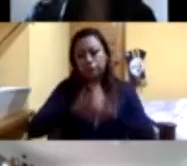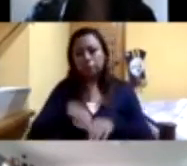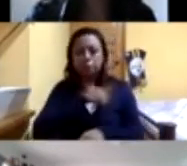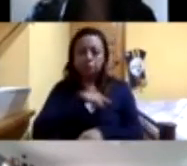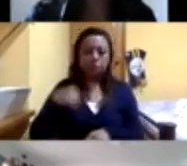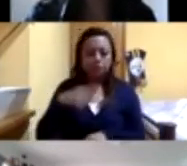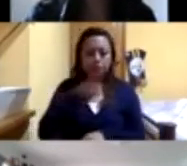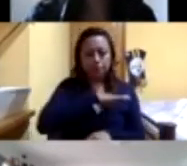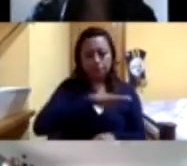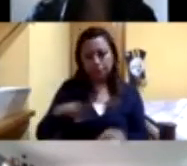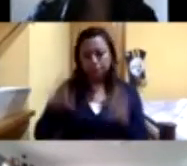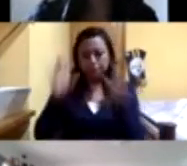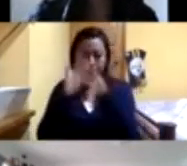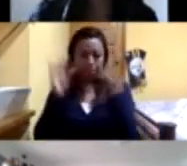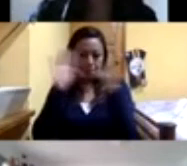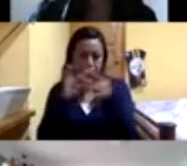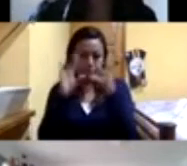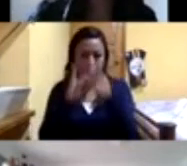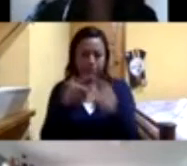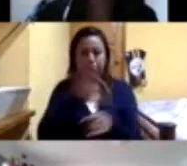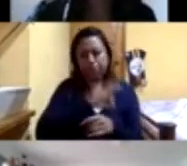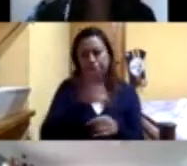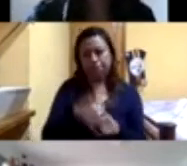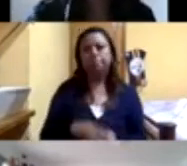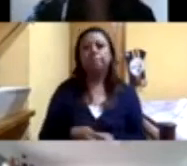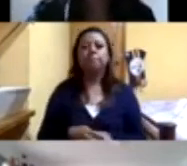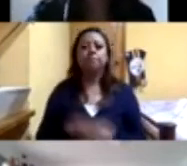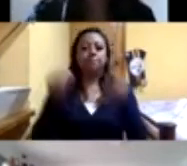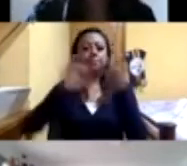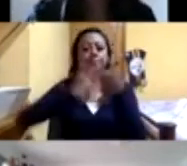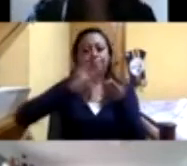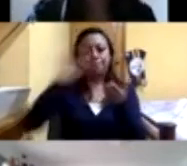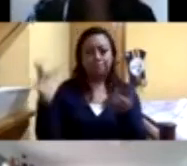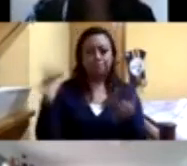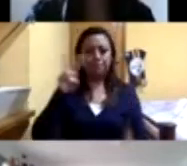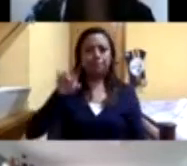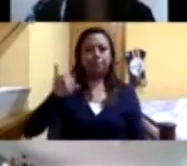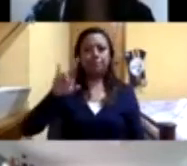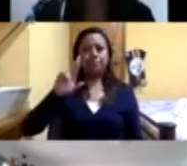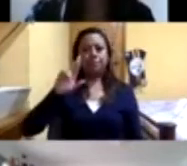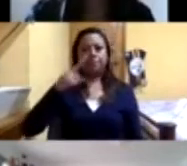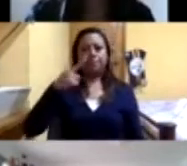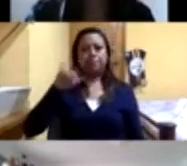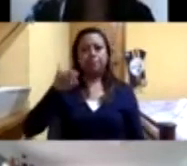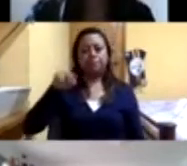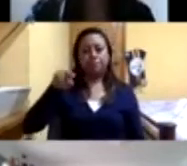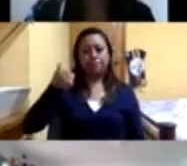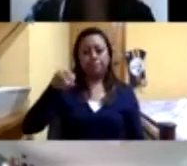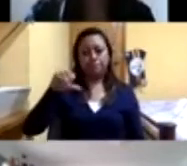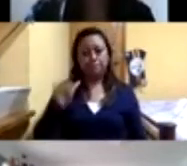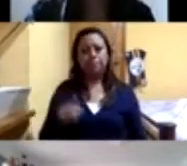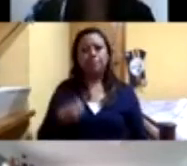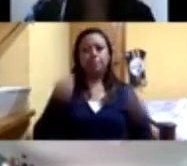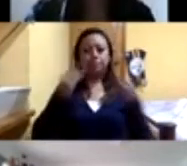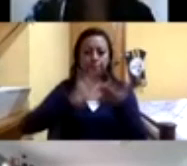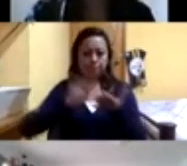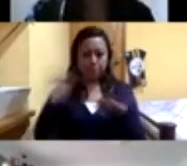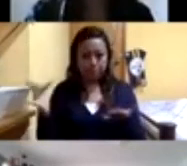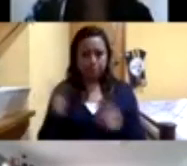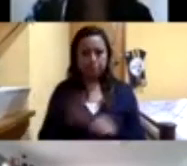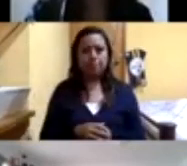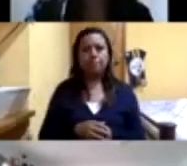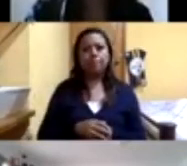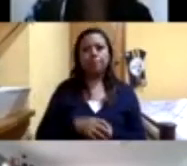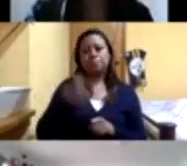interponer su recurso de revisión. Muchas gracias. Muchas gracias, Virginia. Muchas gracias por tu exposición. A todos los que han estado